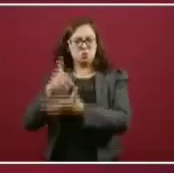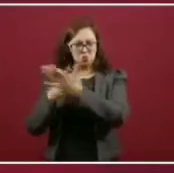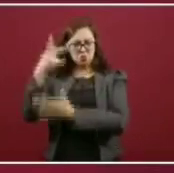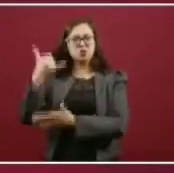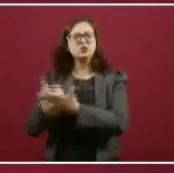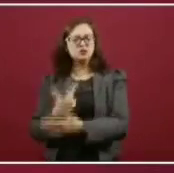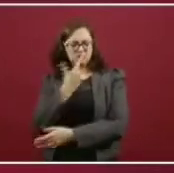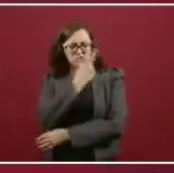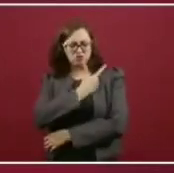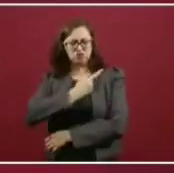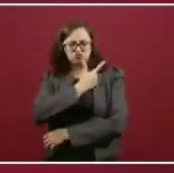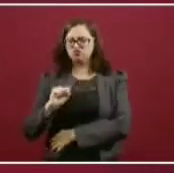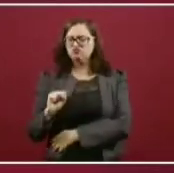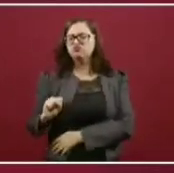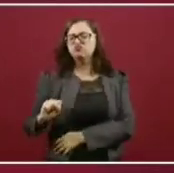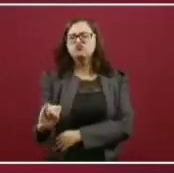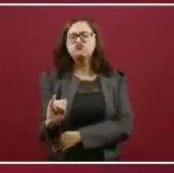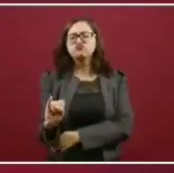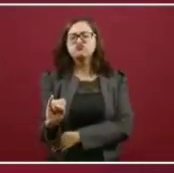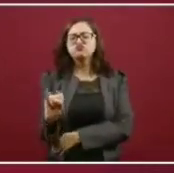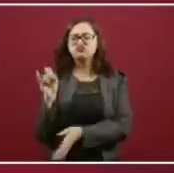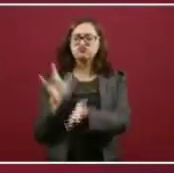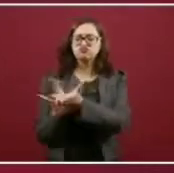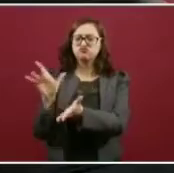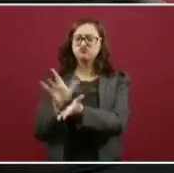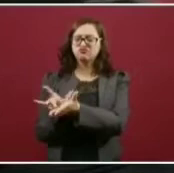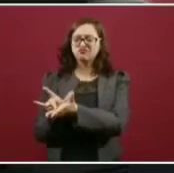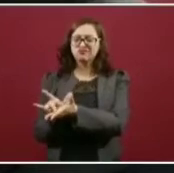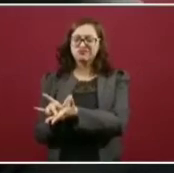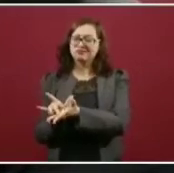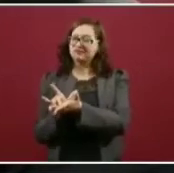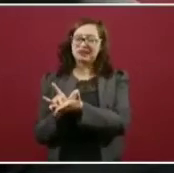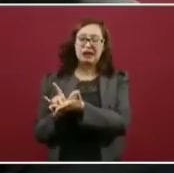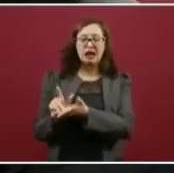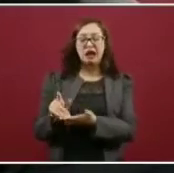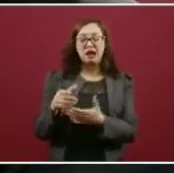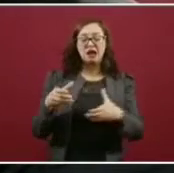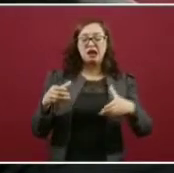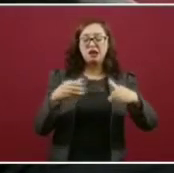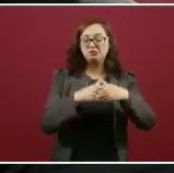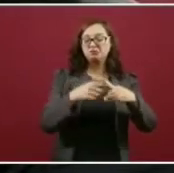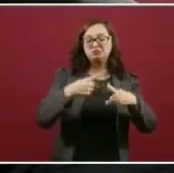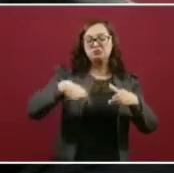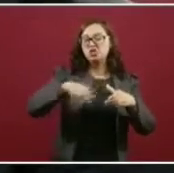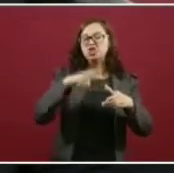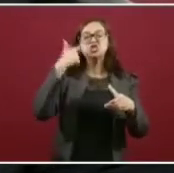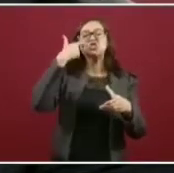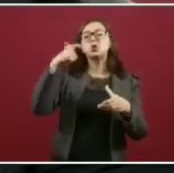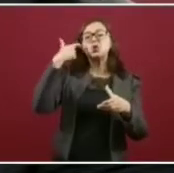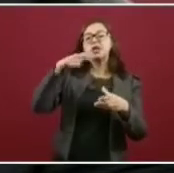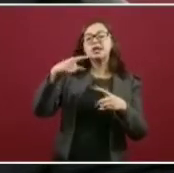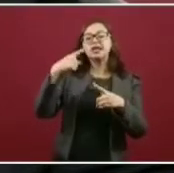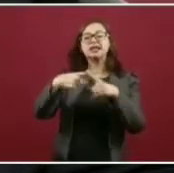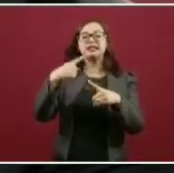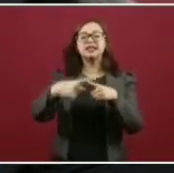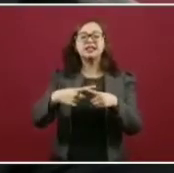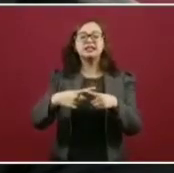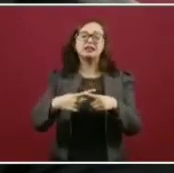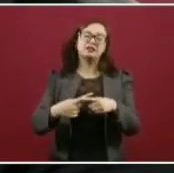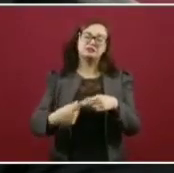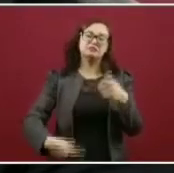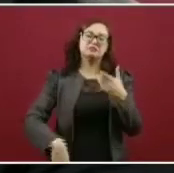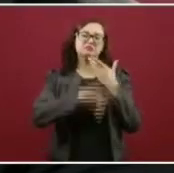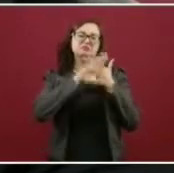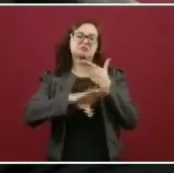Los que están en contra, pues son nuestros adversarios que ni siquiera viven en el Istmo.